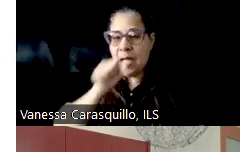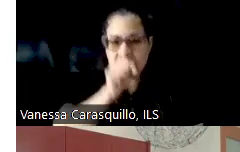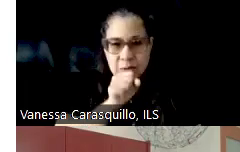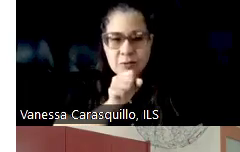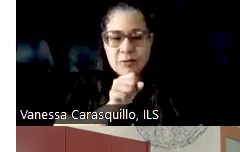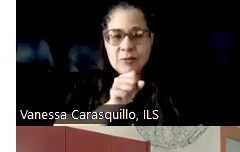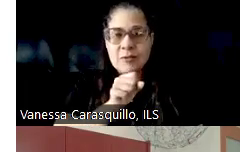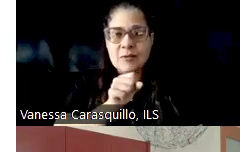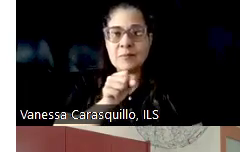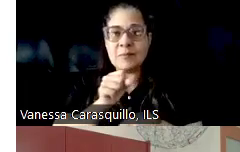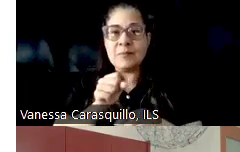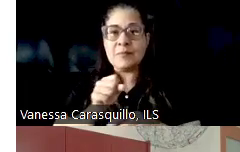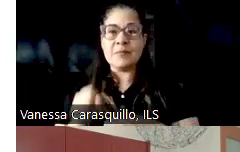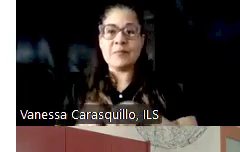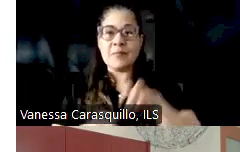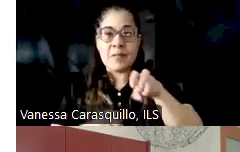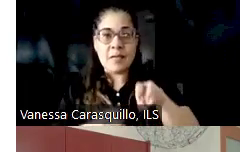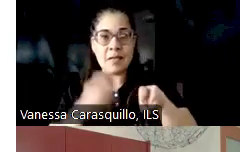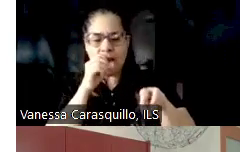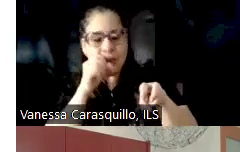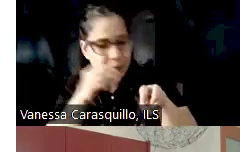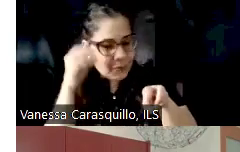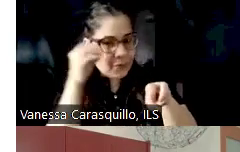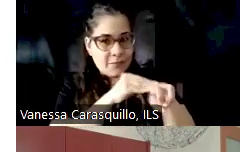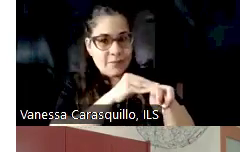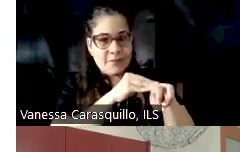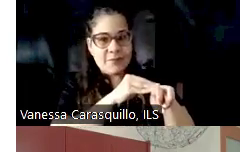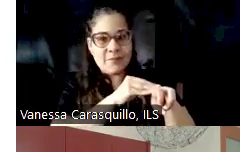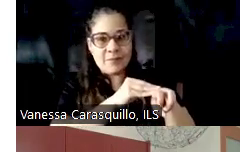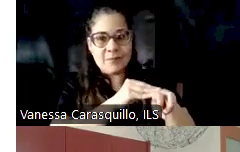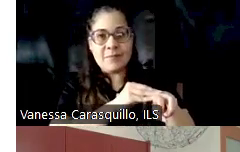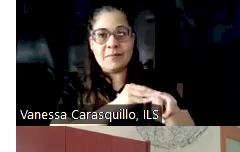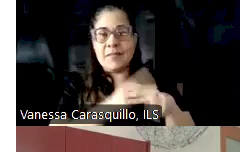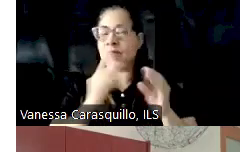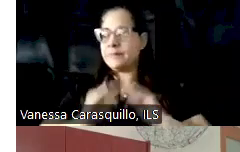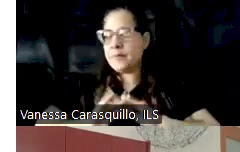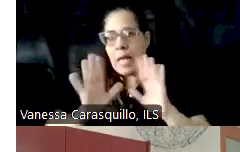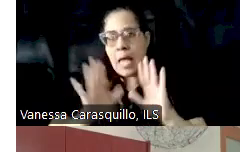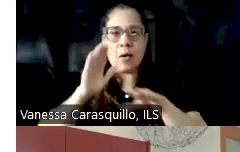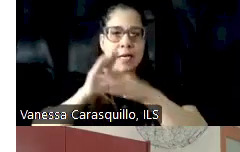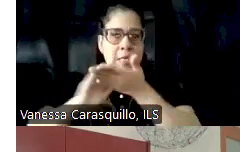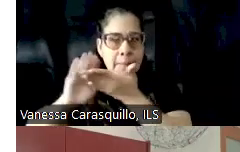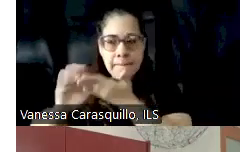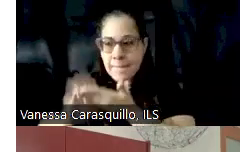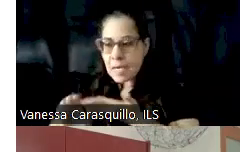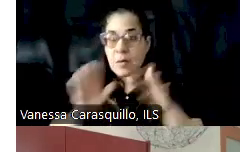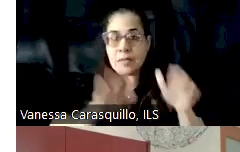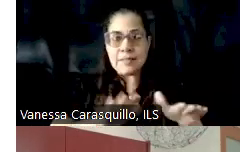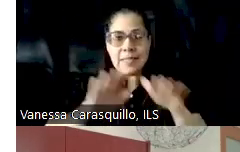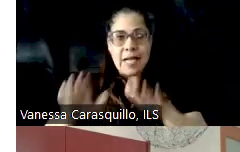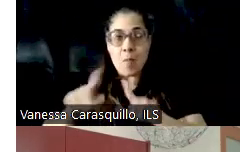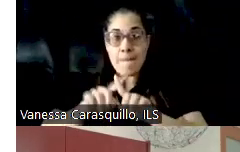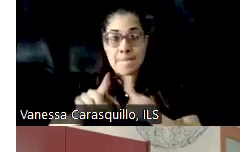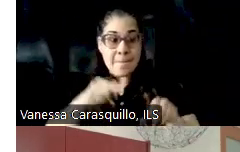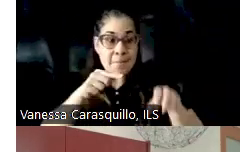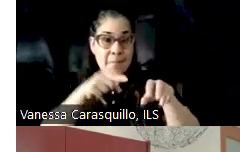la saliva le tocó al niño que estaba al lado. Obviamente pues la limpiaron y se calmó, pero el pensamiento de este